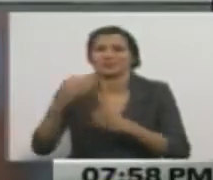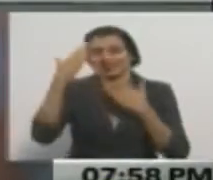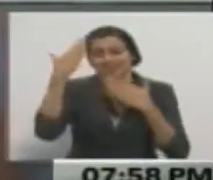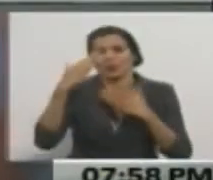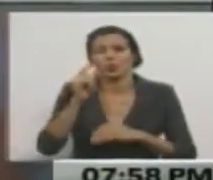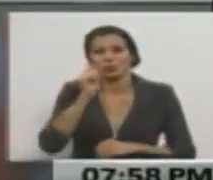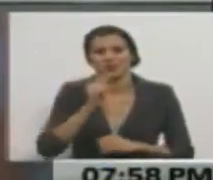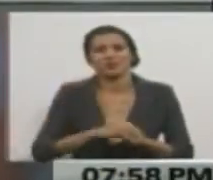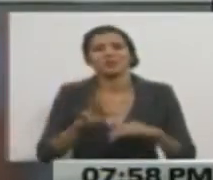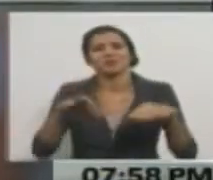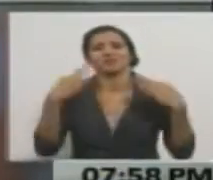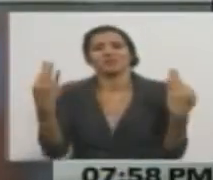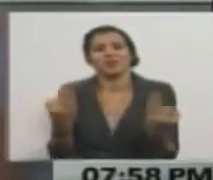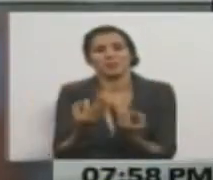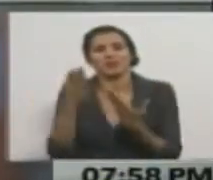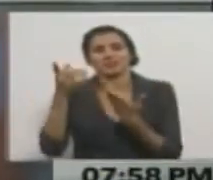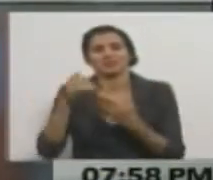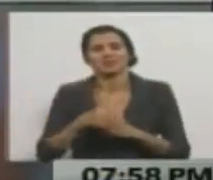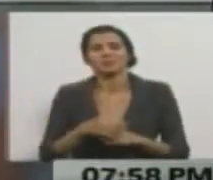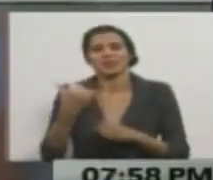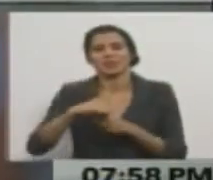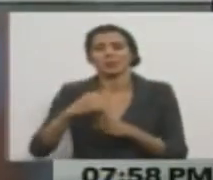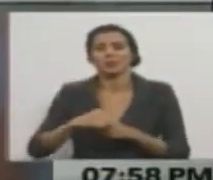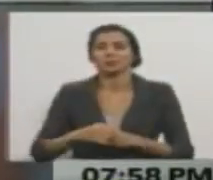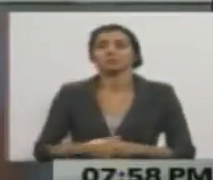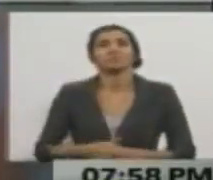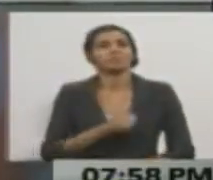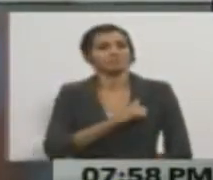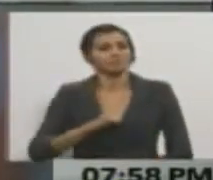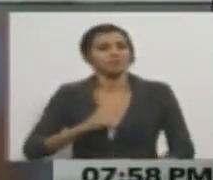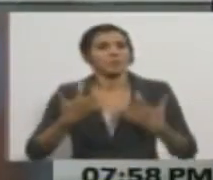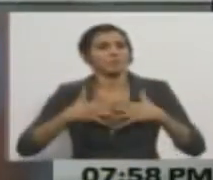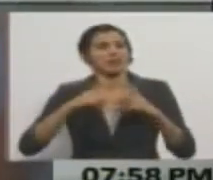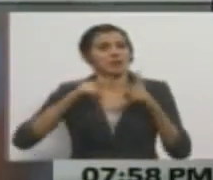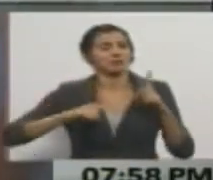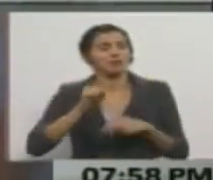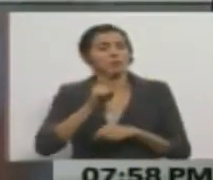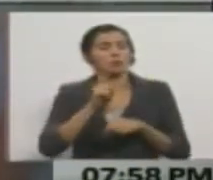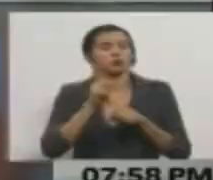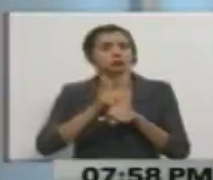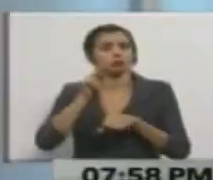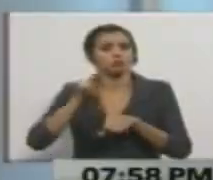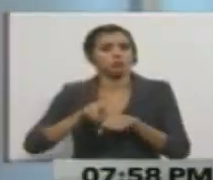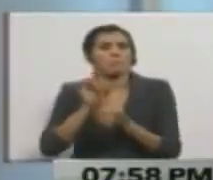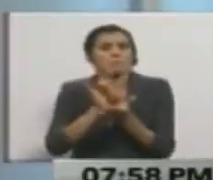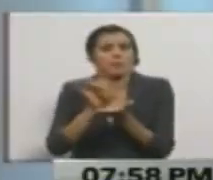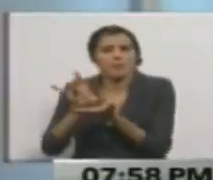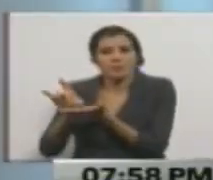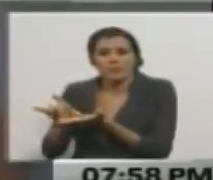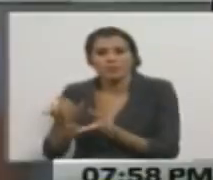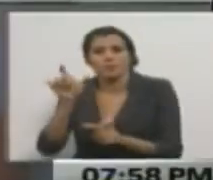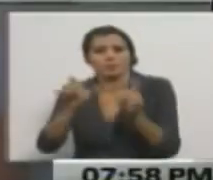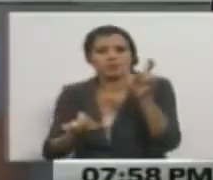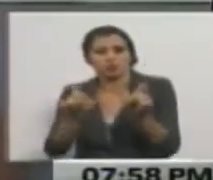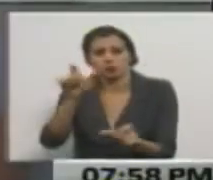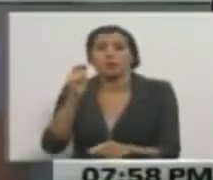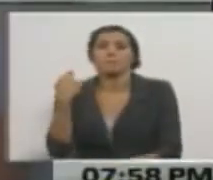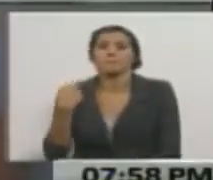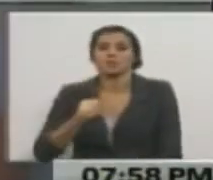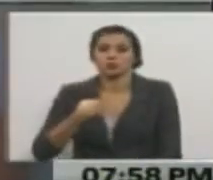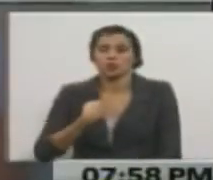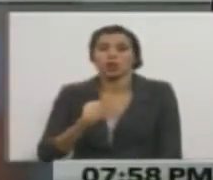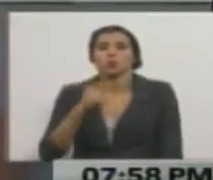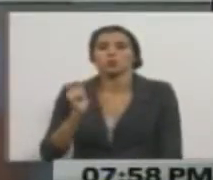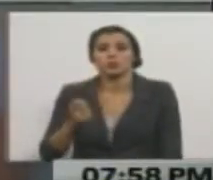a la familia allá en Maracaibo. Bueno, privatizaciones, despidos de pensionados, de jubilados,